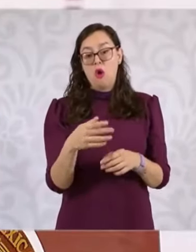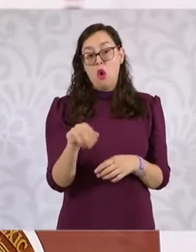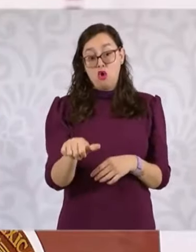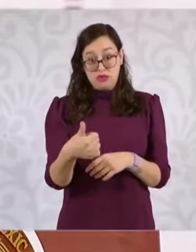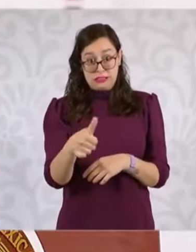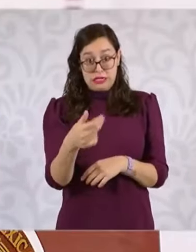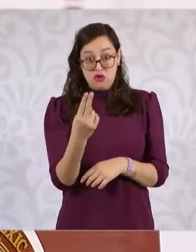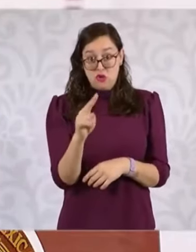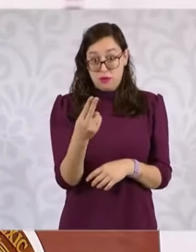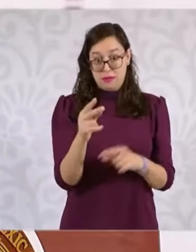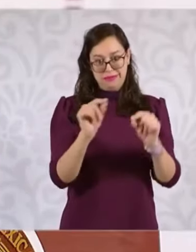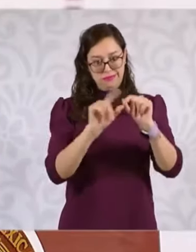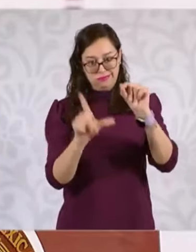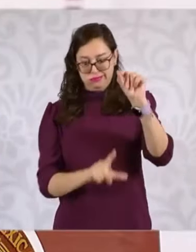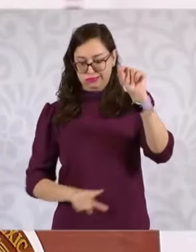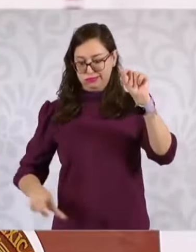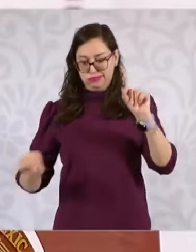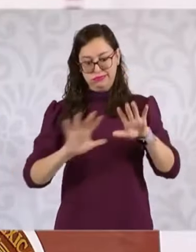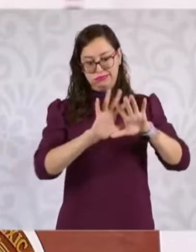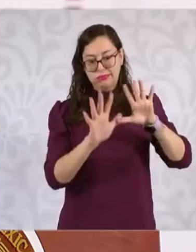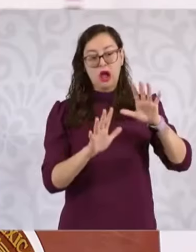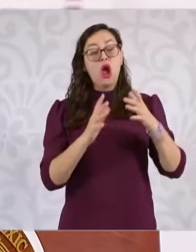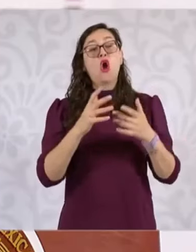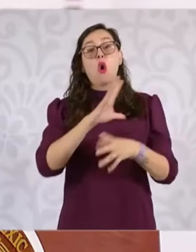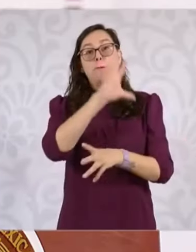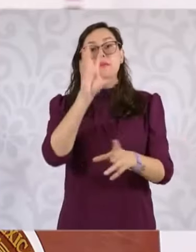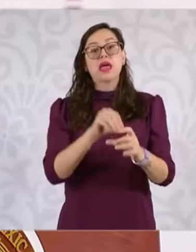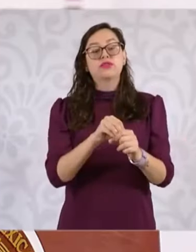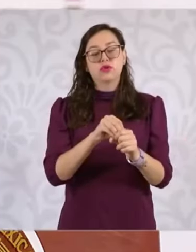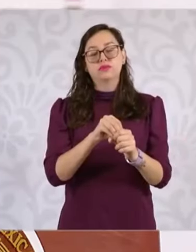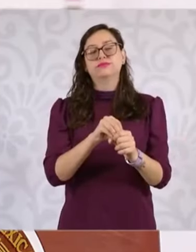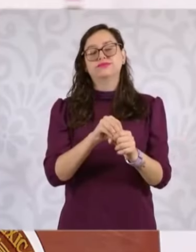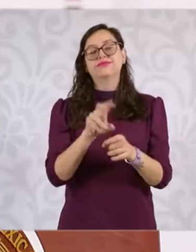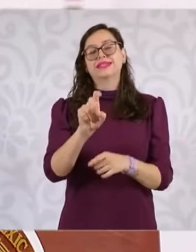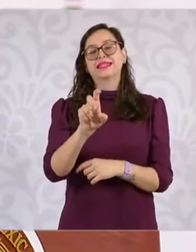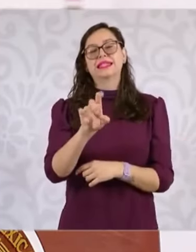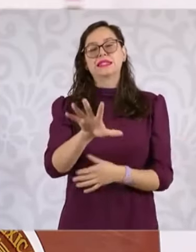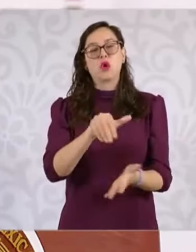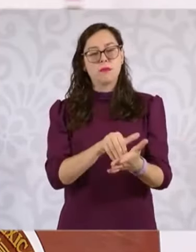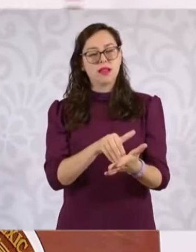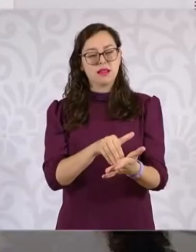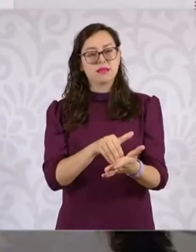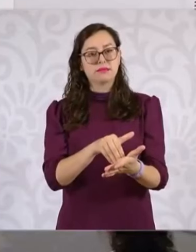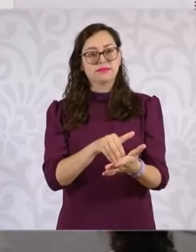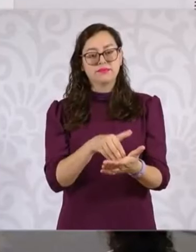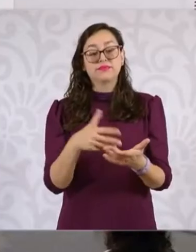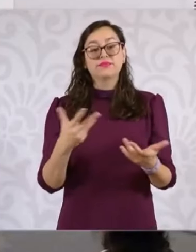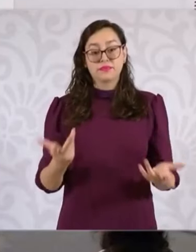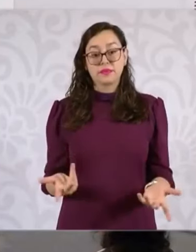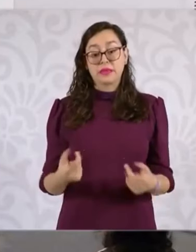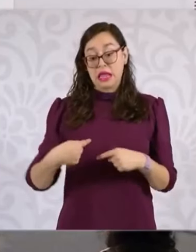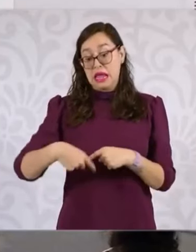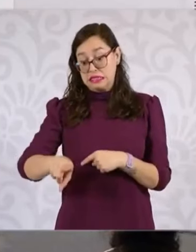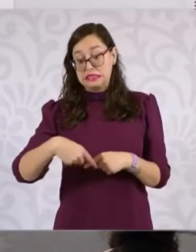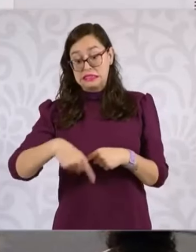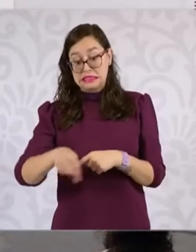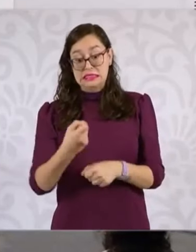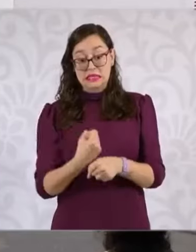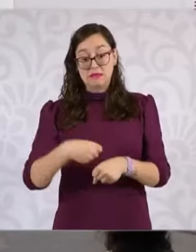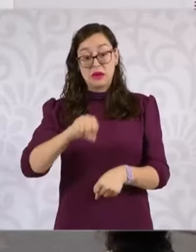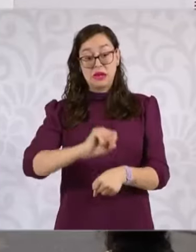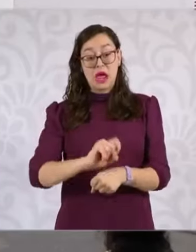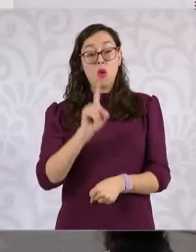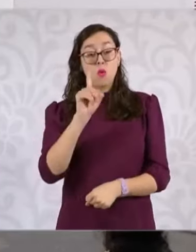que en esa fecha se va a abrir el registro en línea. En esta semana contactamos a un millón doscientos mil